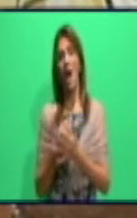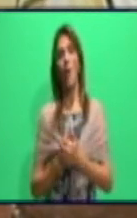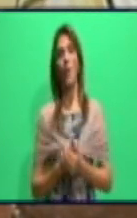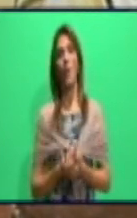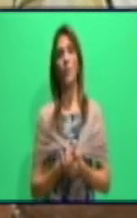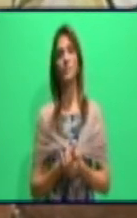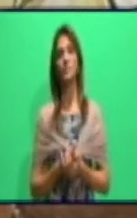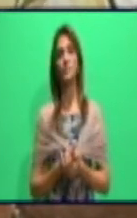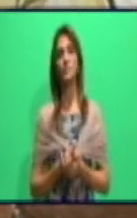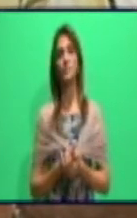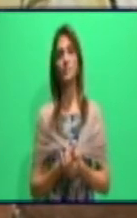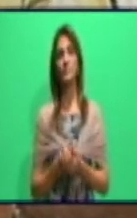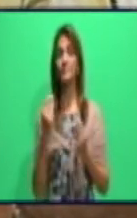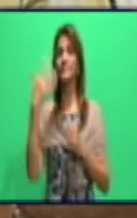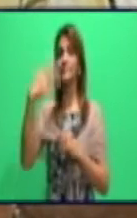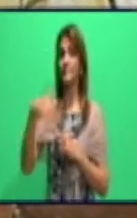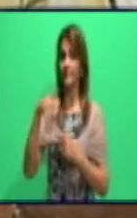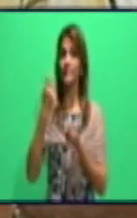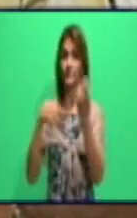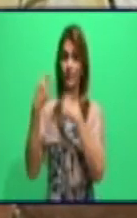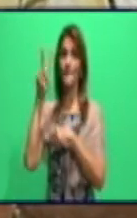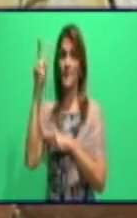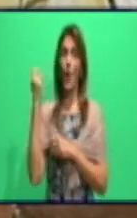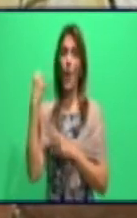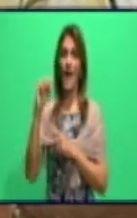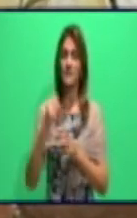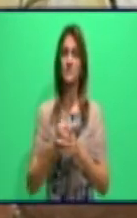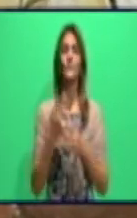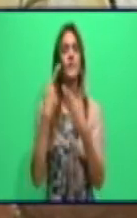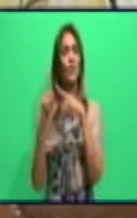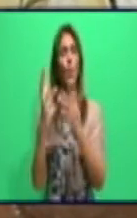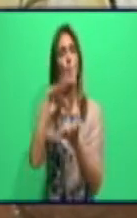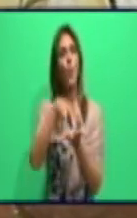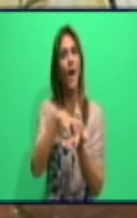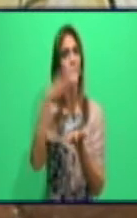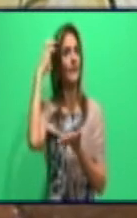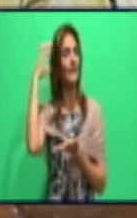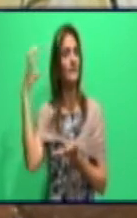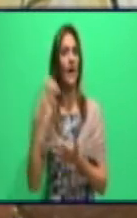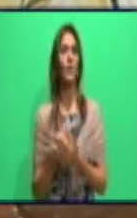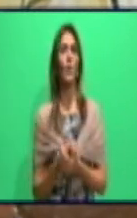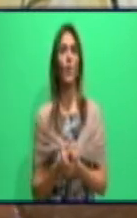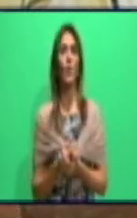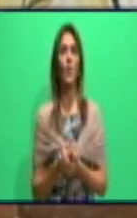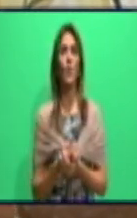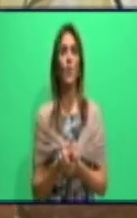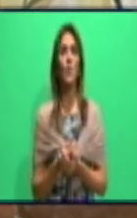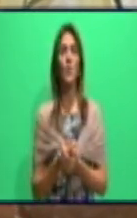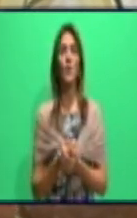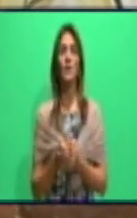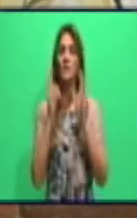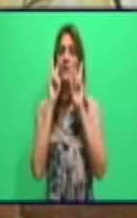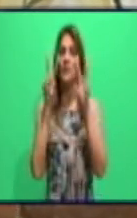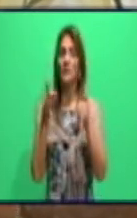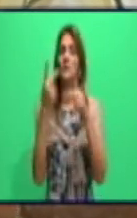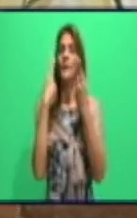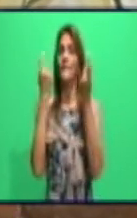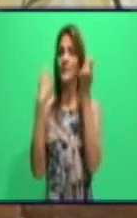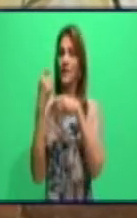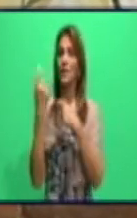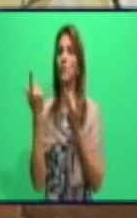y en el sector estatal la unidad 33 32 despacho 4 onzas de menos del producto arroz